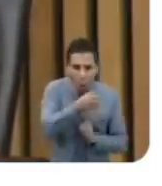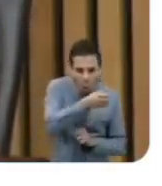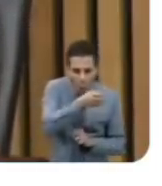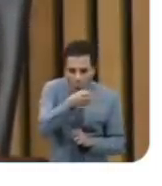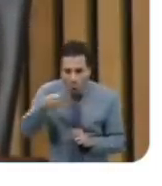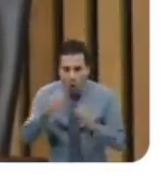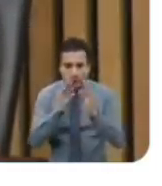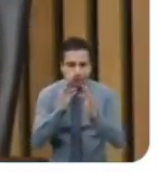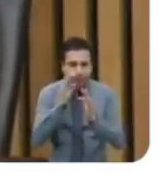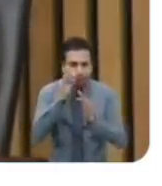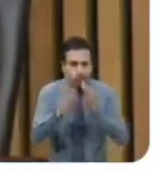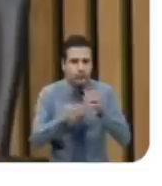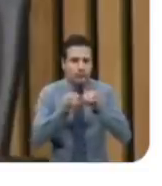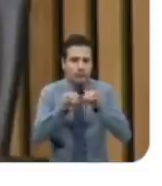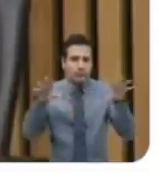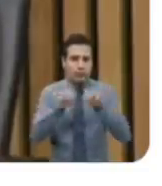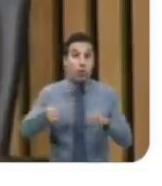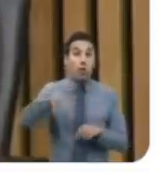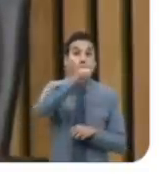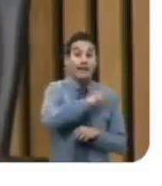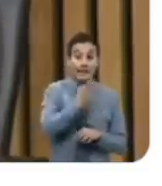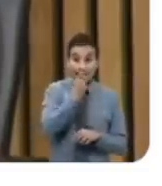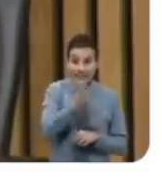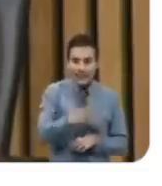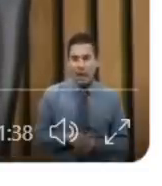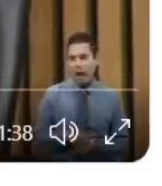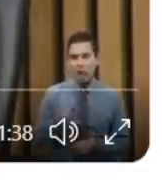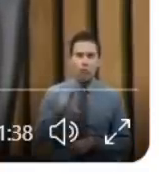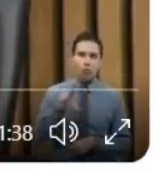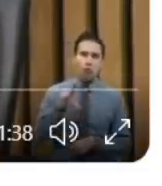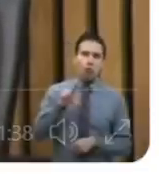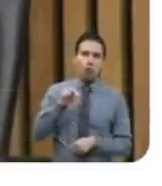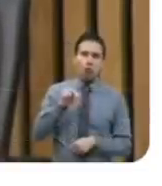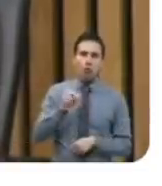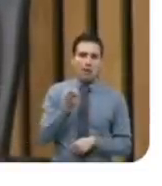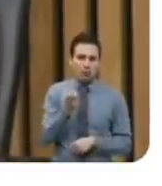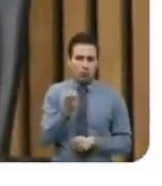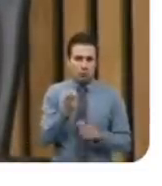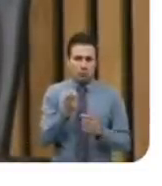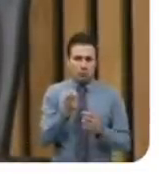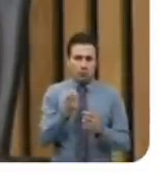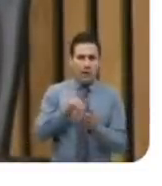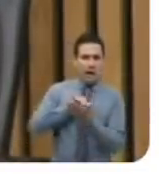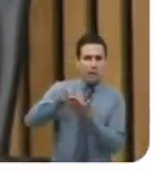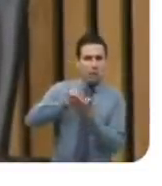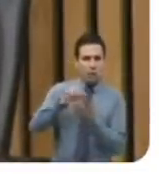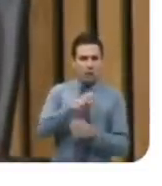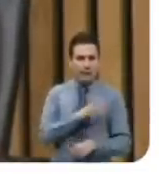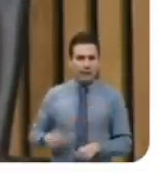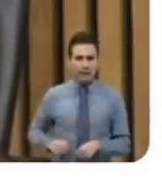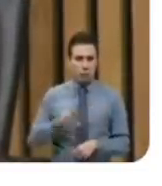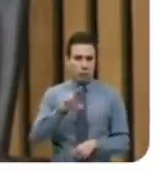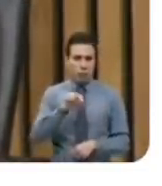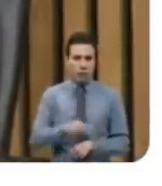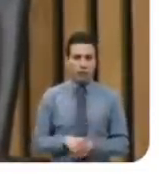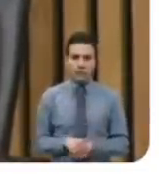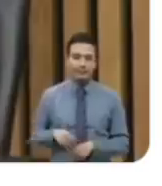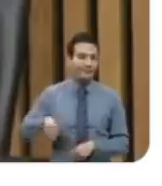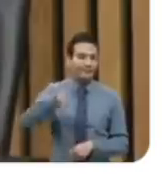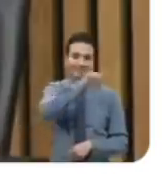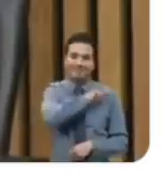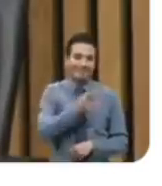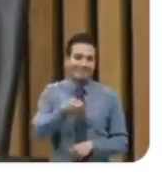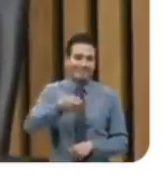campaña estará cegado o cerrado a ver una realidad pero tenemos que reconocer